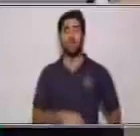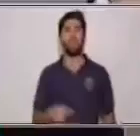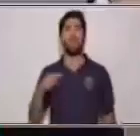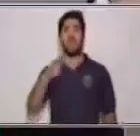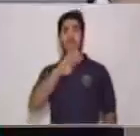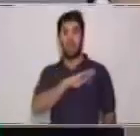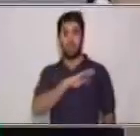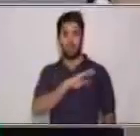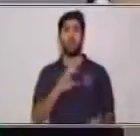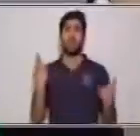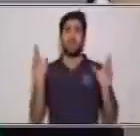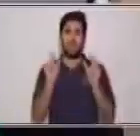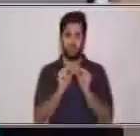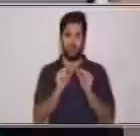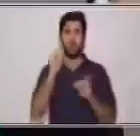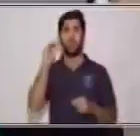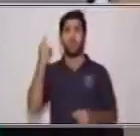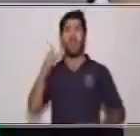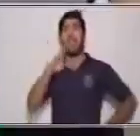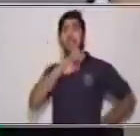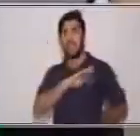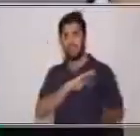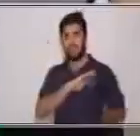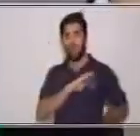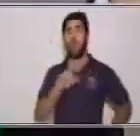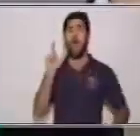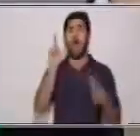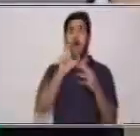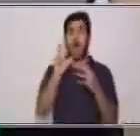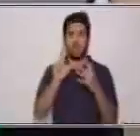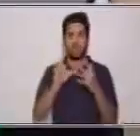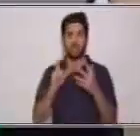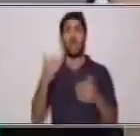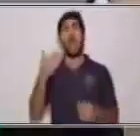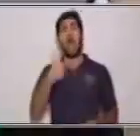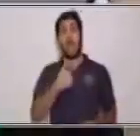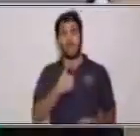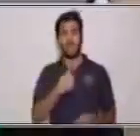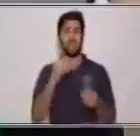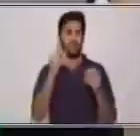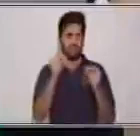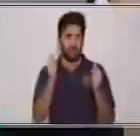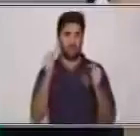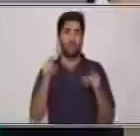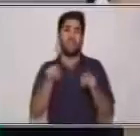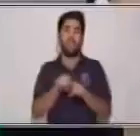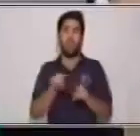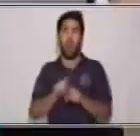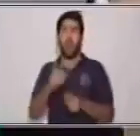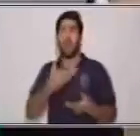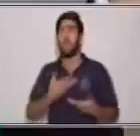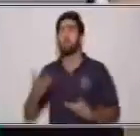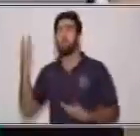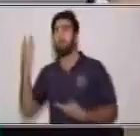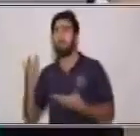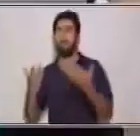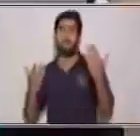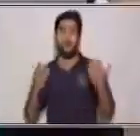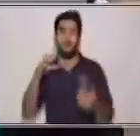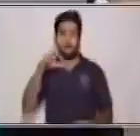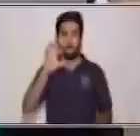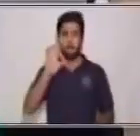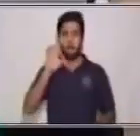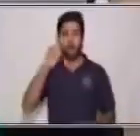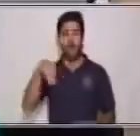breves porque las características del himno son muy parecidas a las características de un poema. Entonces,